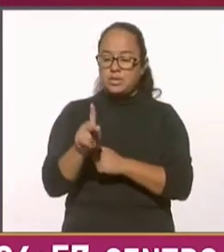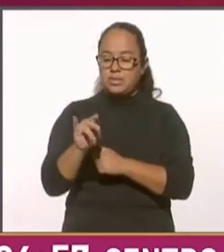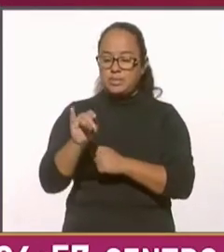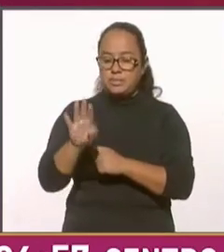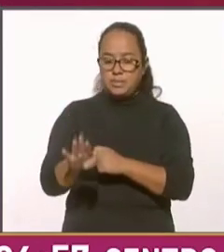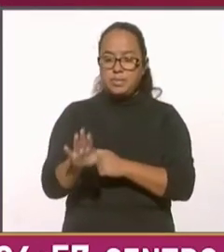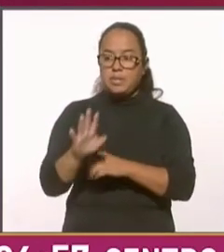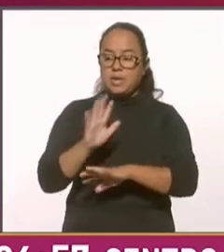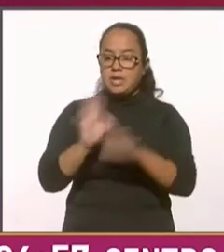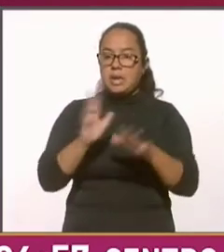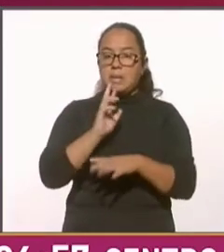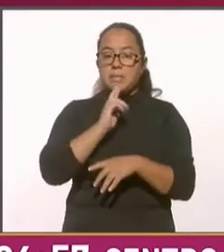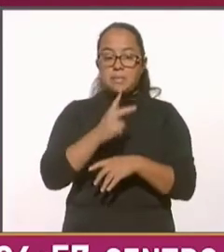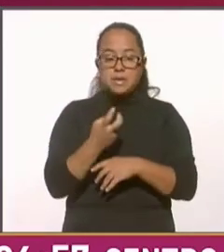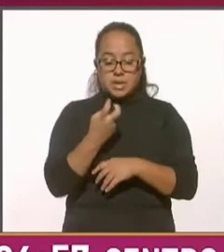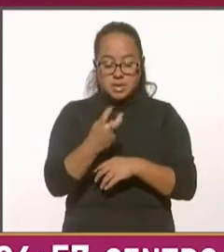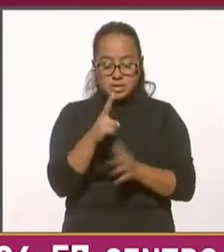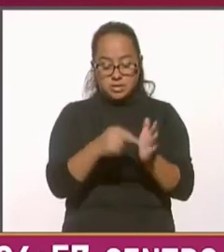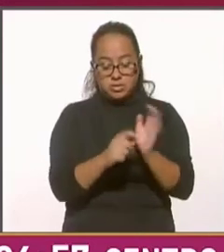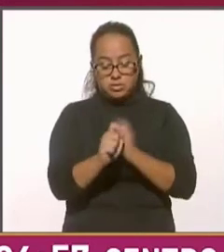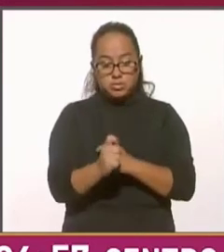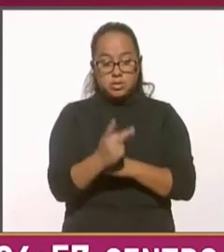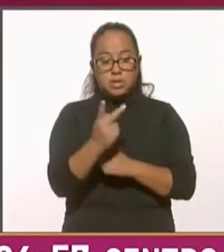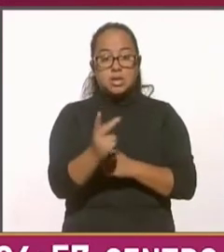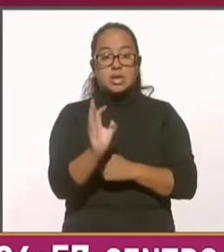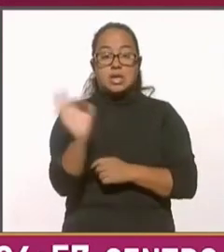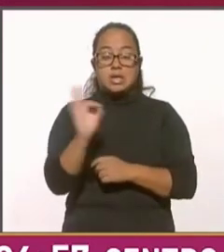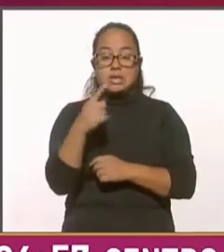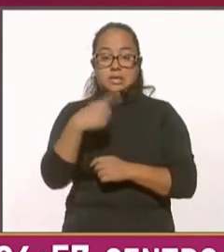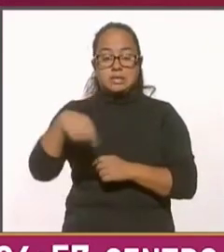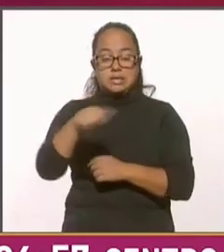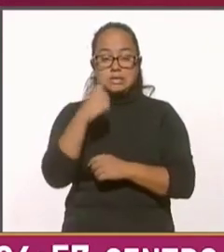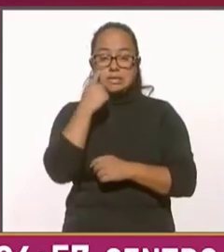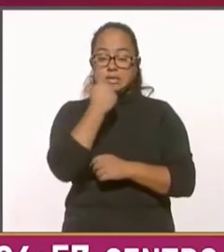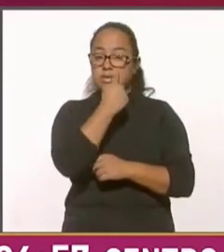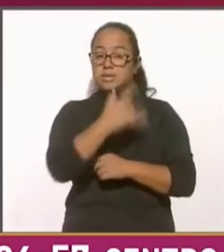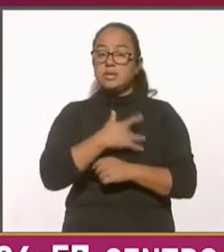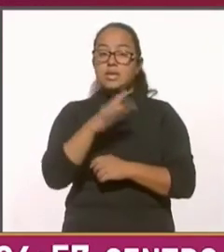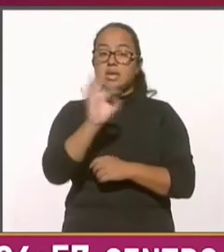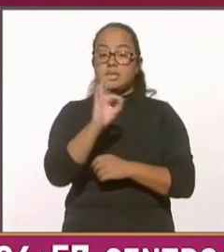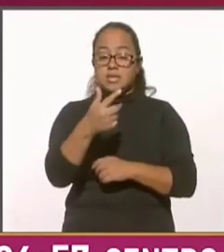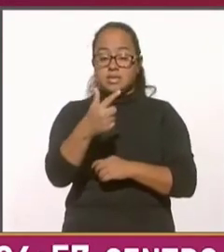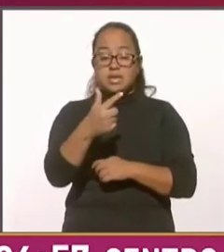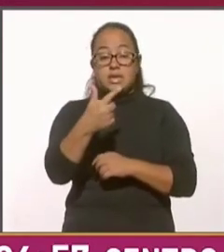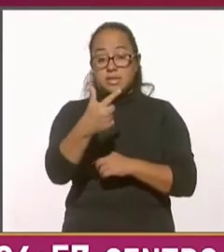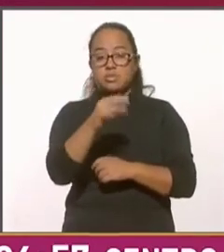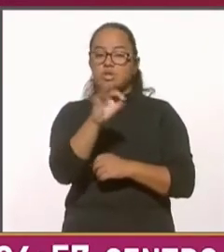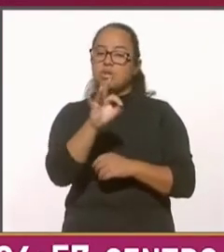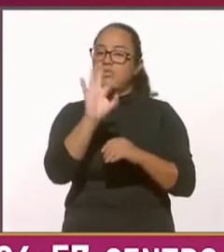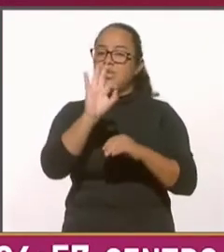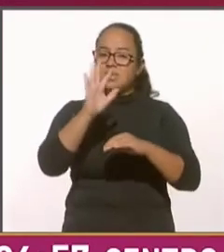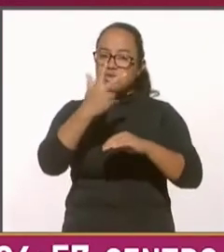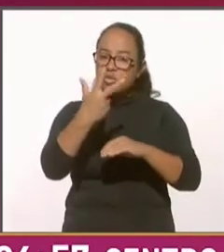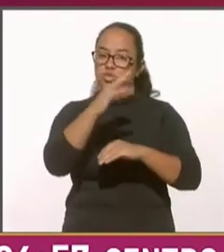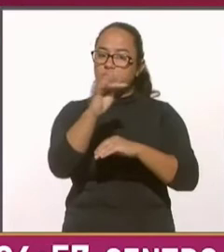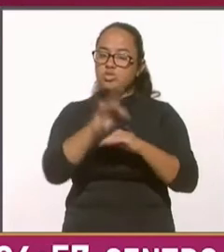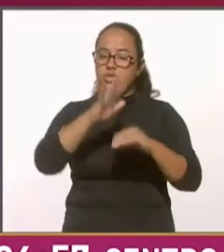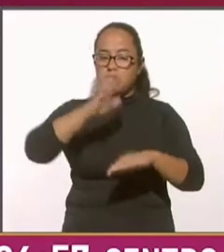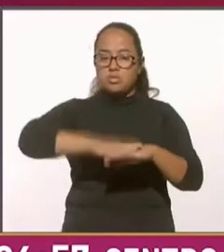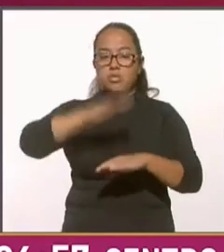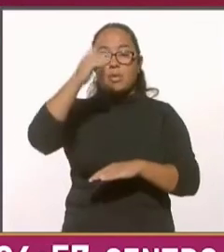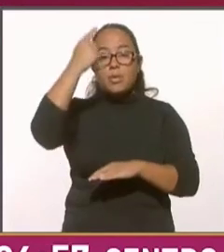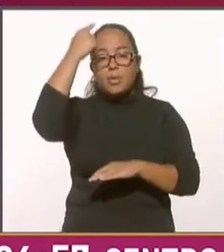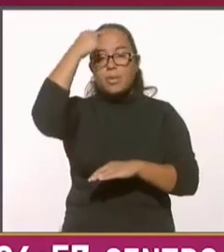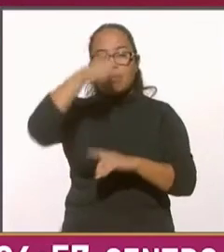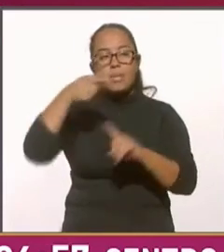Interno Bruto. Y para este 2022 la expectativa es que esto rebase ya el 8% para llegar precisamente a la